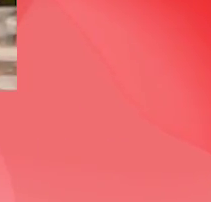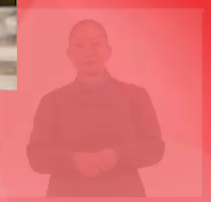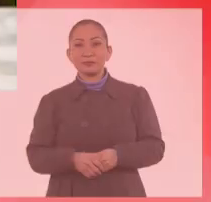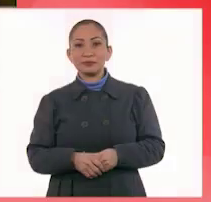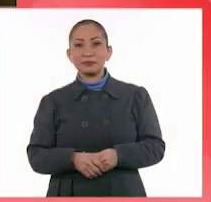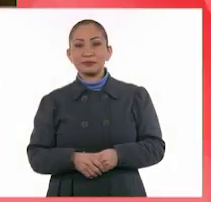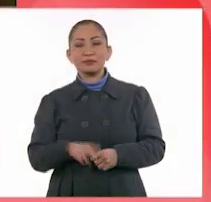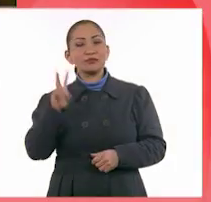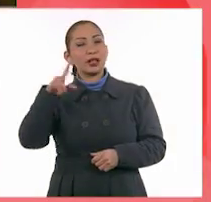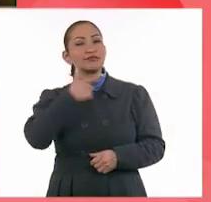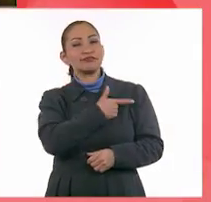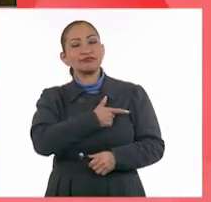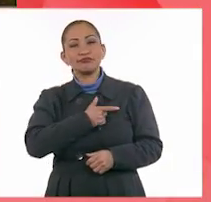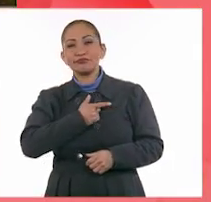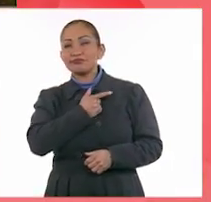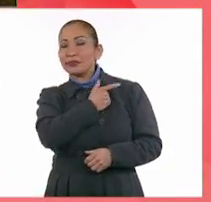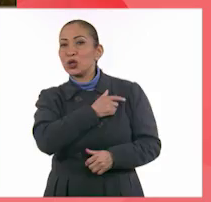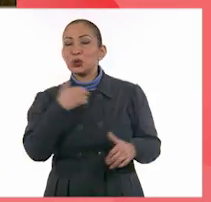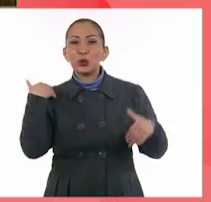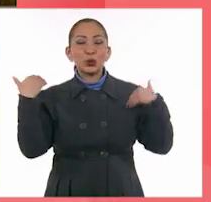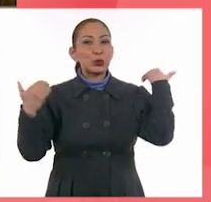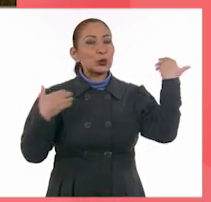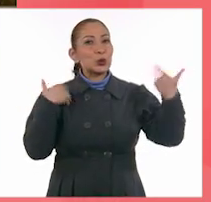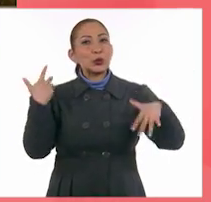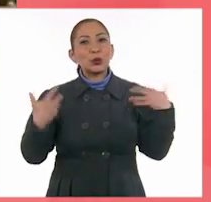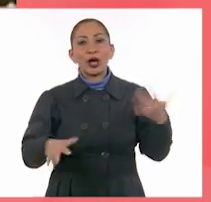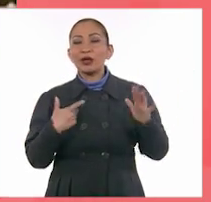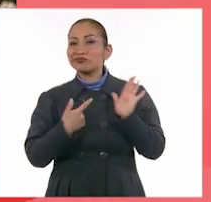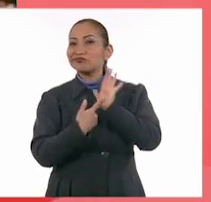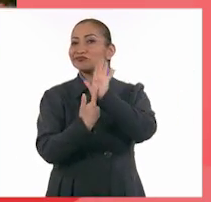Ha sido un gusto y una aventura